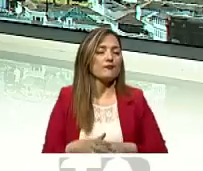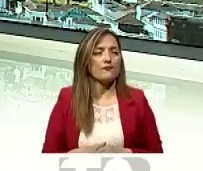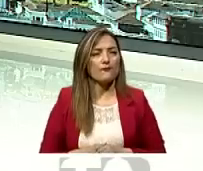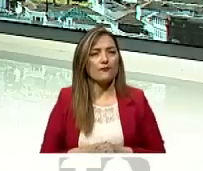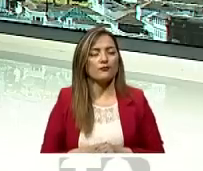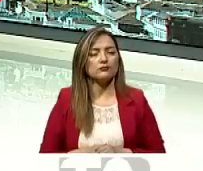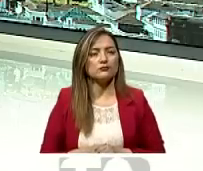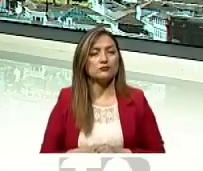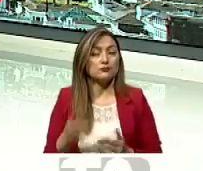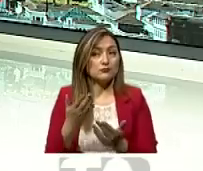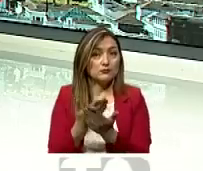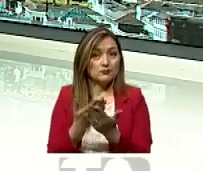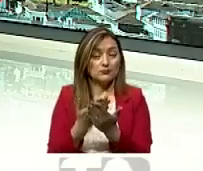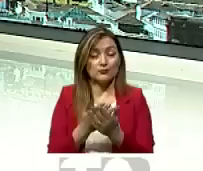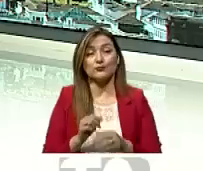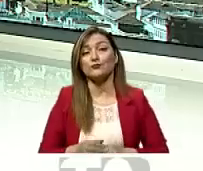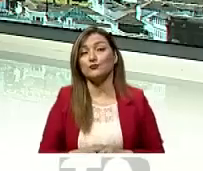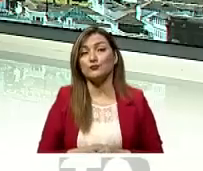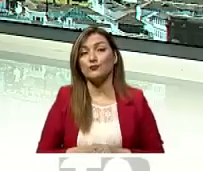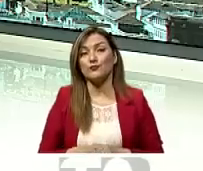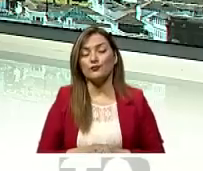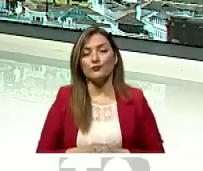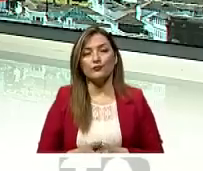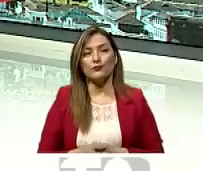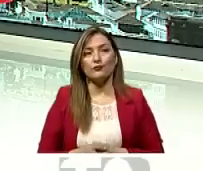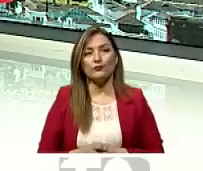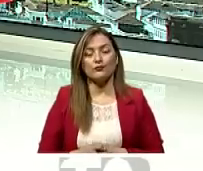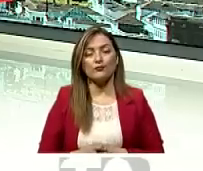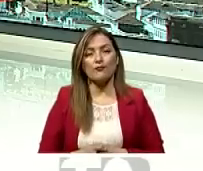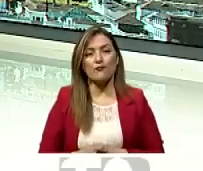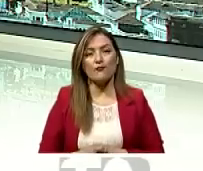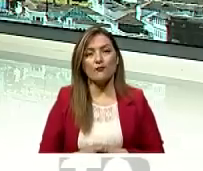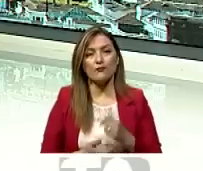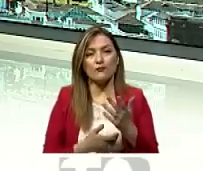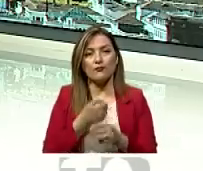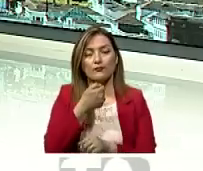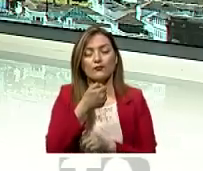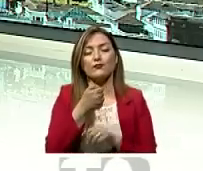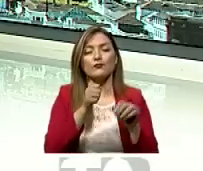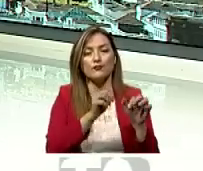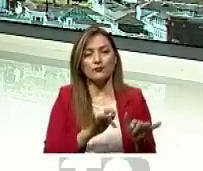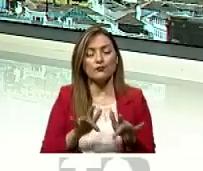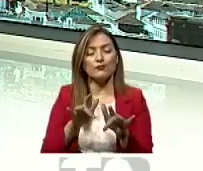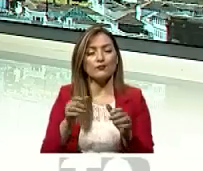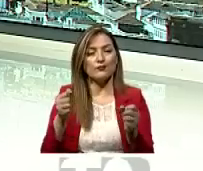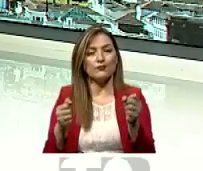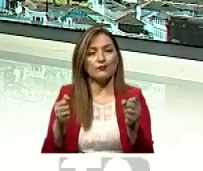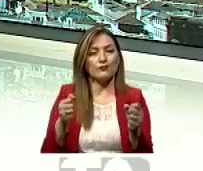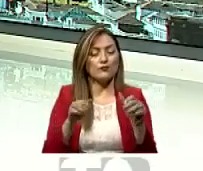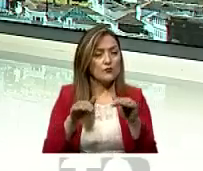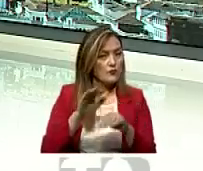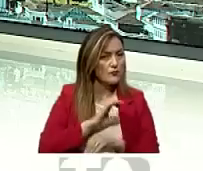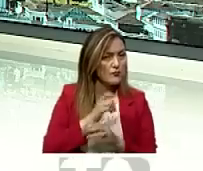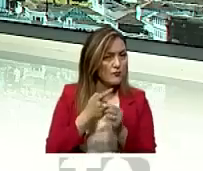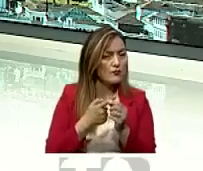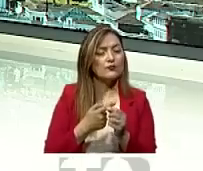esta propuesta de parte del consorcio. Estamos a la espera justamente de una entrevista desde la Secretaría de Movilidad del municipio de